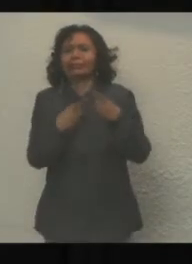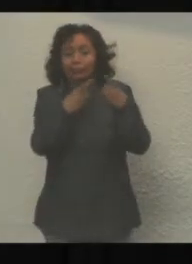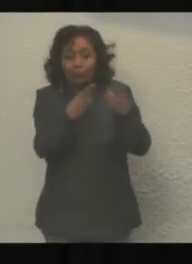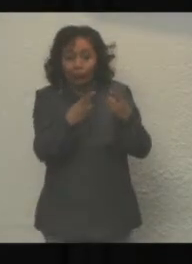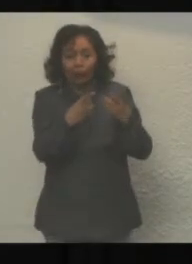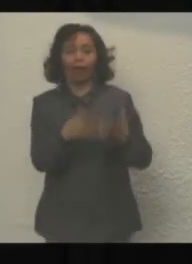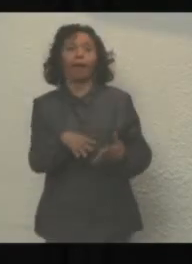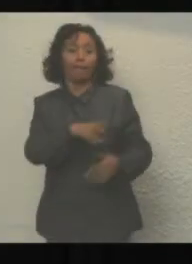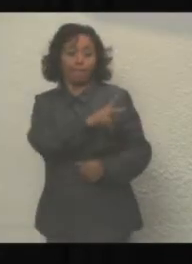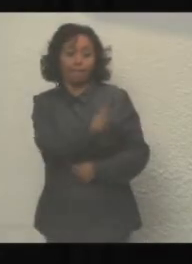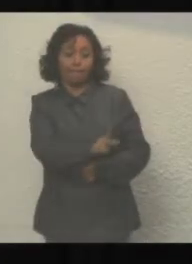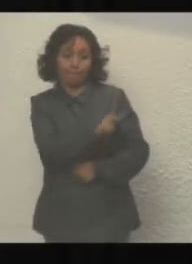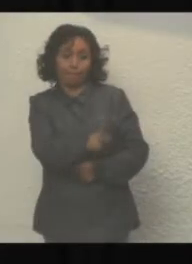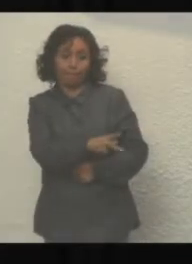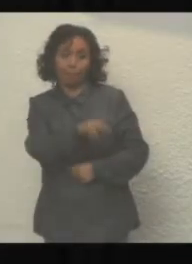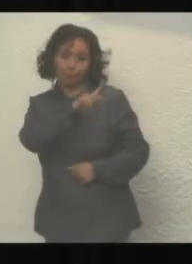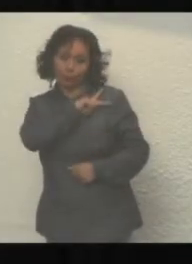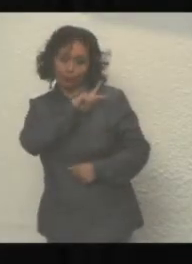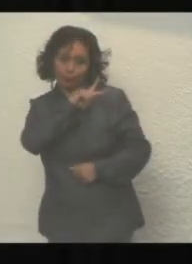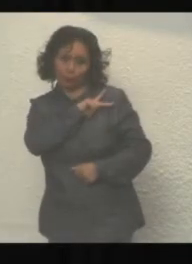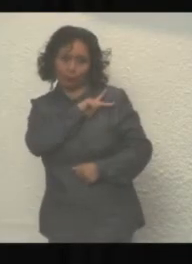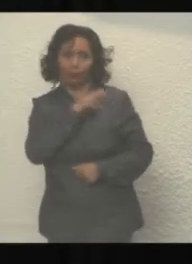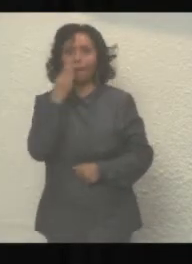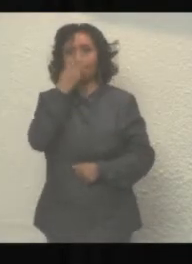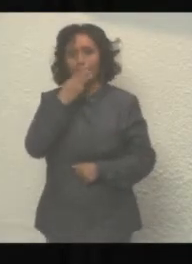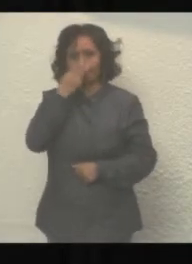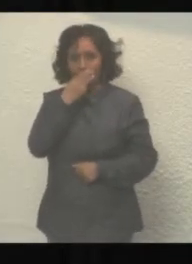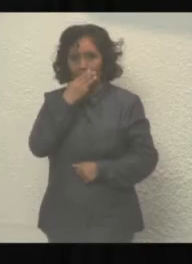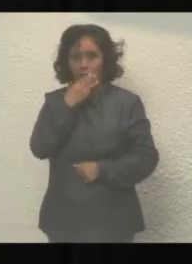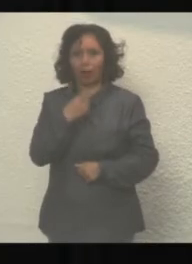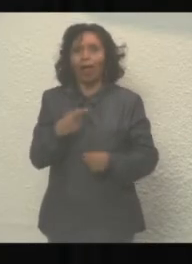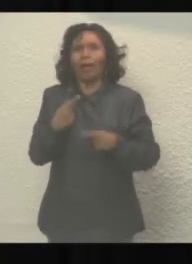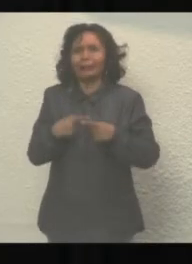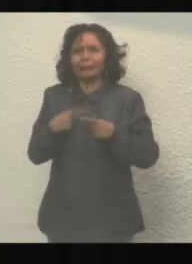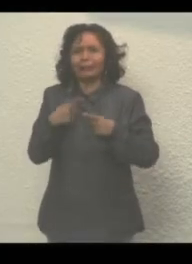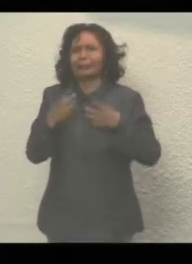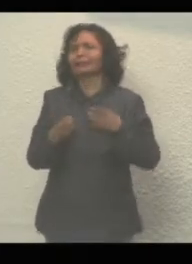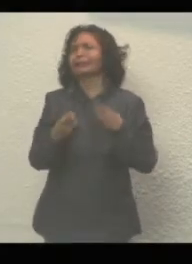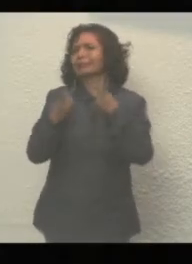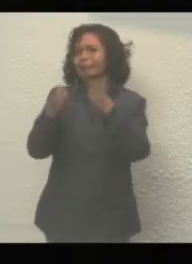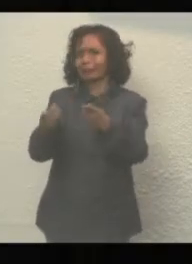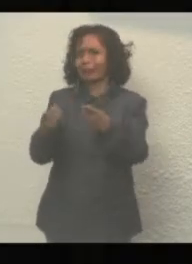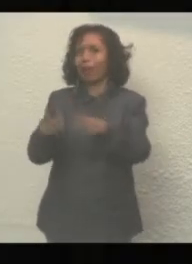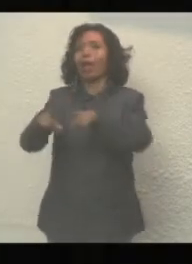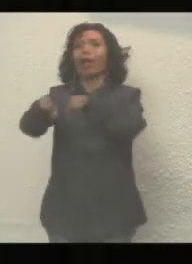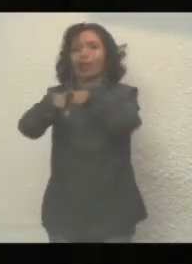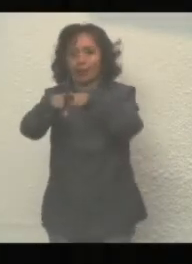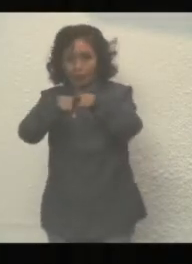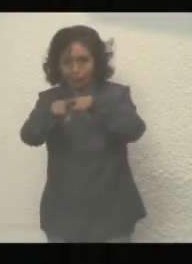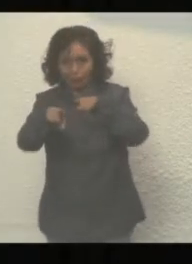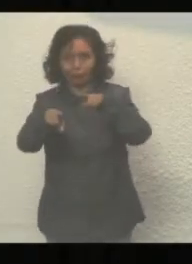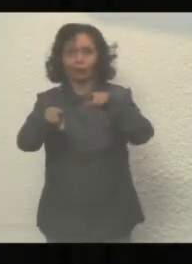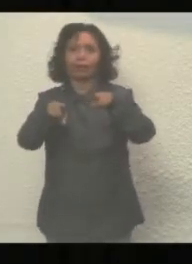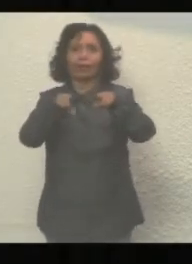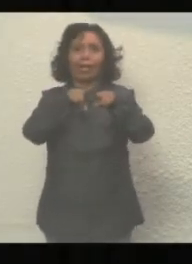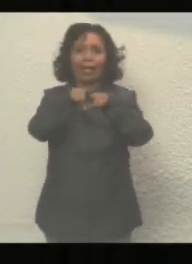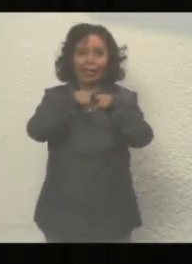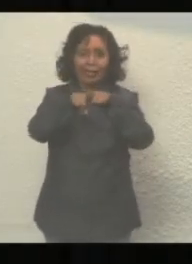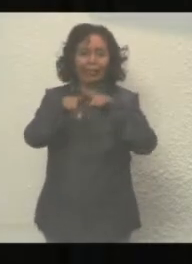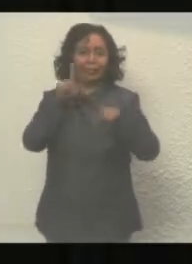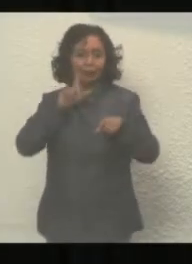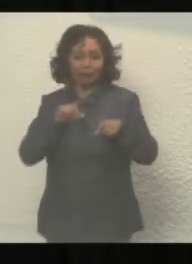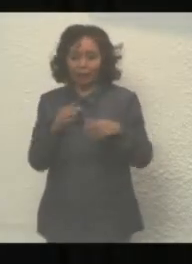pueblo maya, a quien se la dedico, a mis hermanas de la